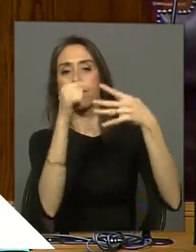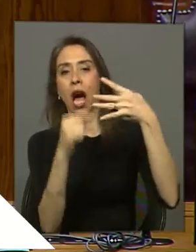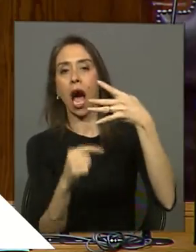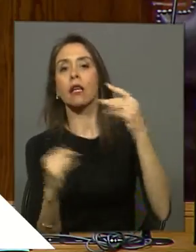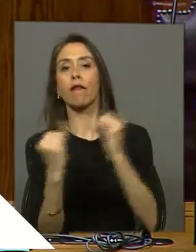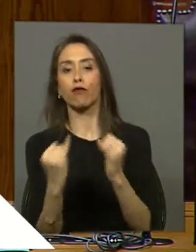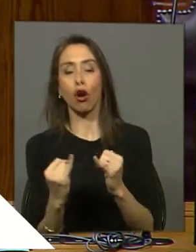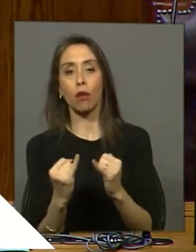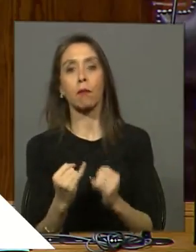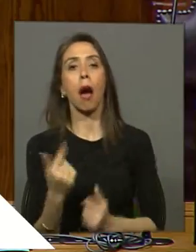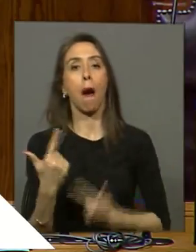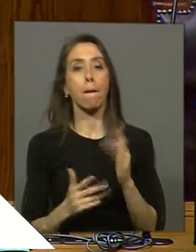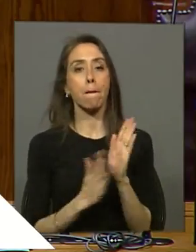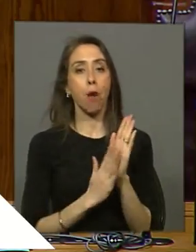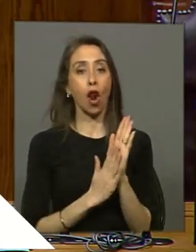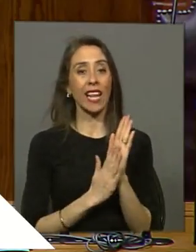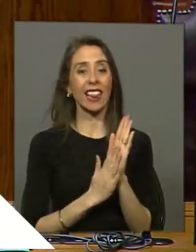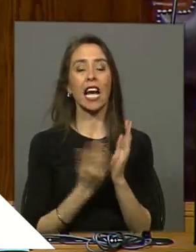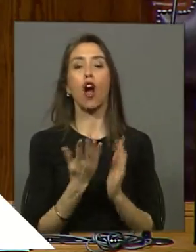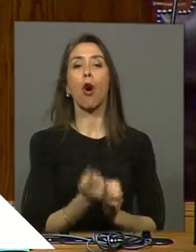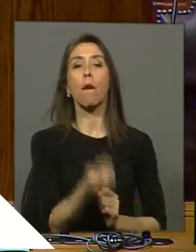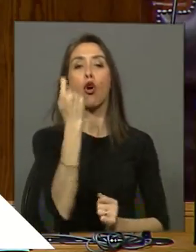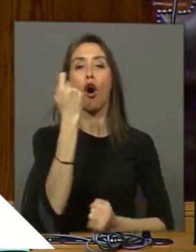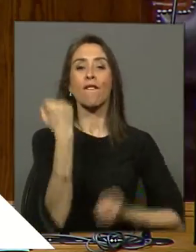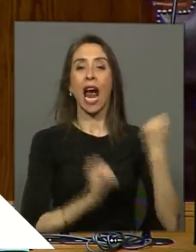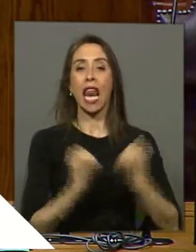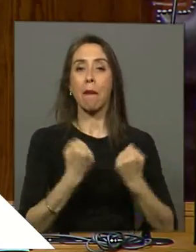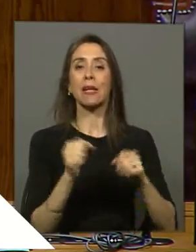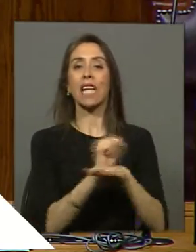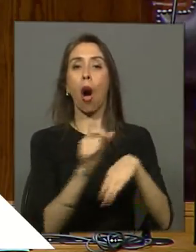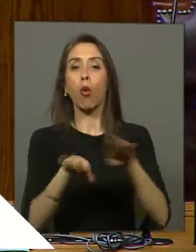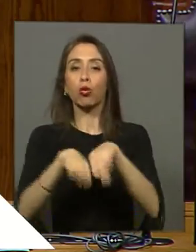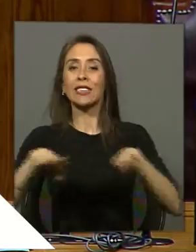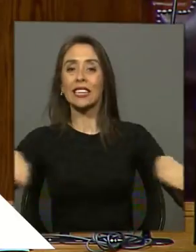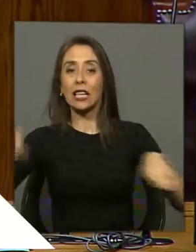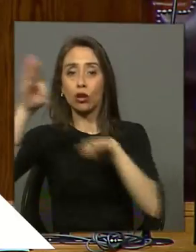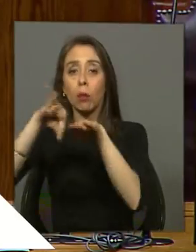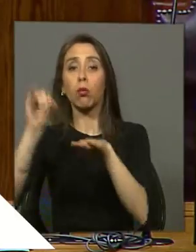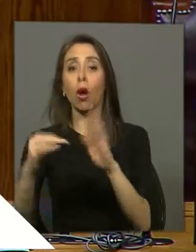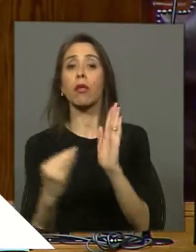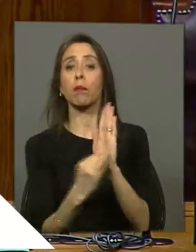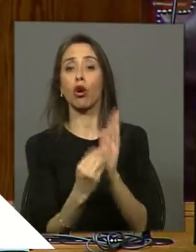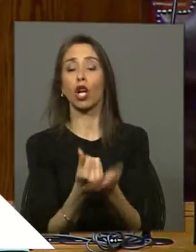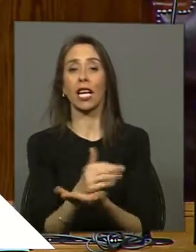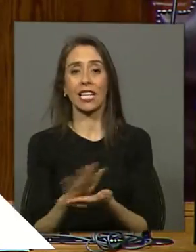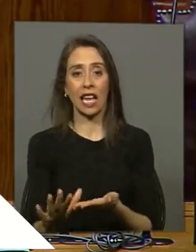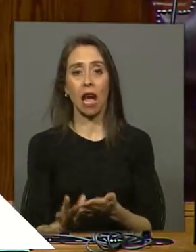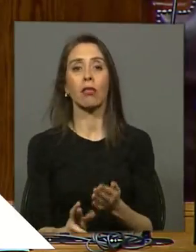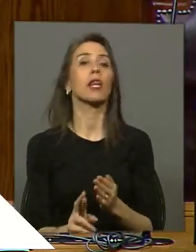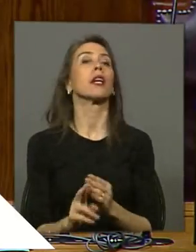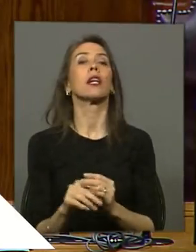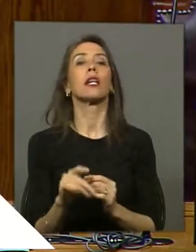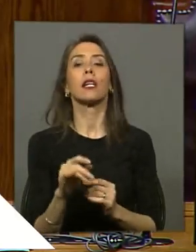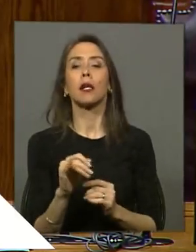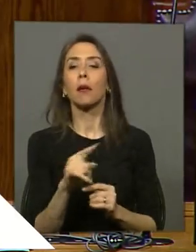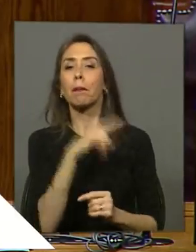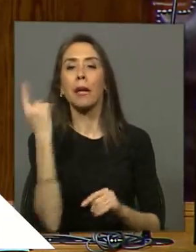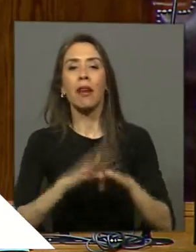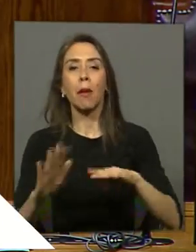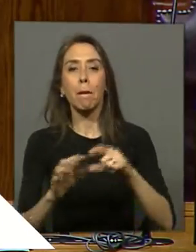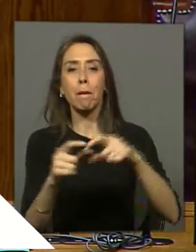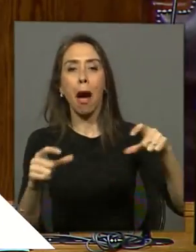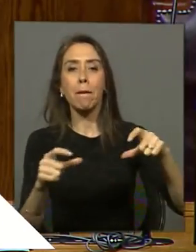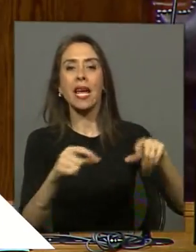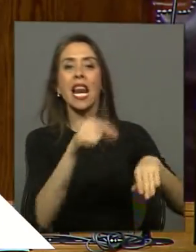la política comercial del establecimiento puede ser clara en materia de que es gratuito. Regulación del pérdida de voucher. El